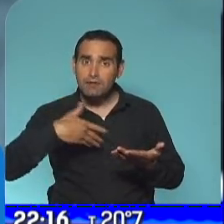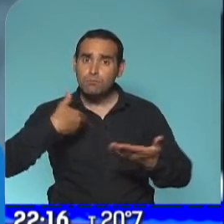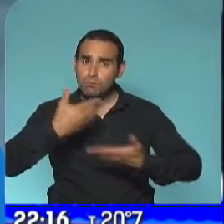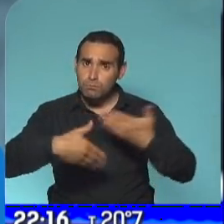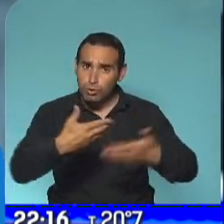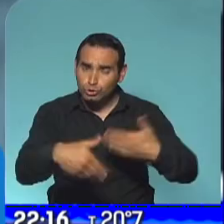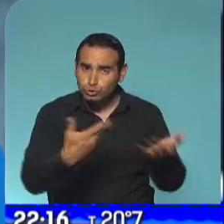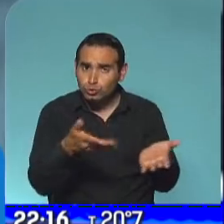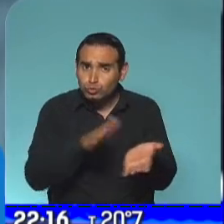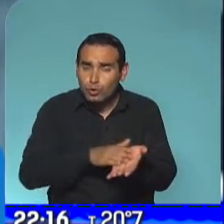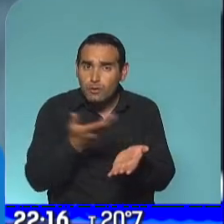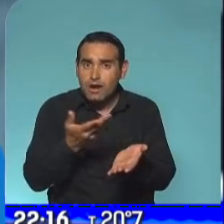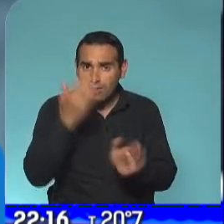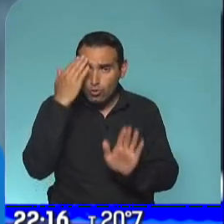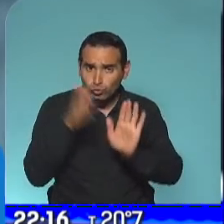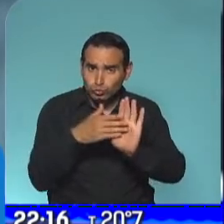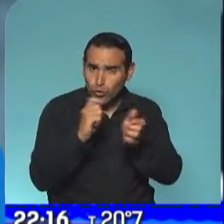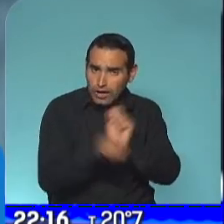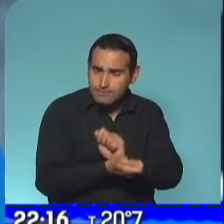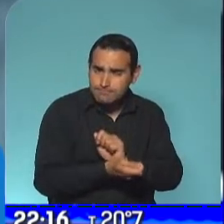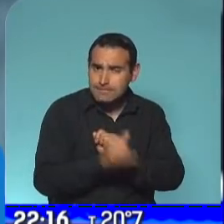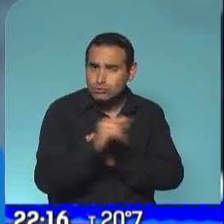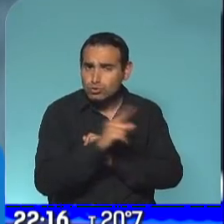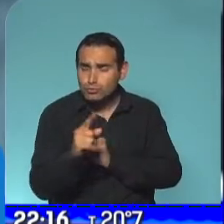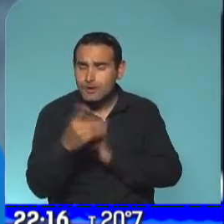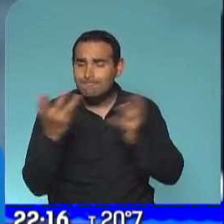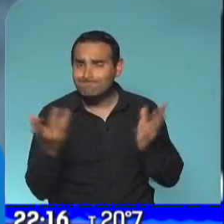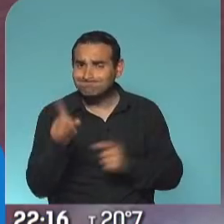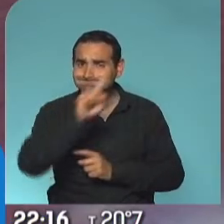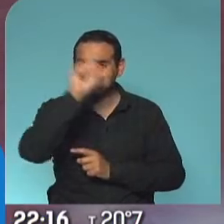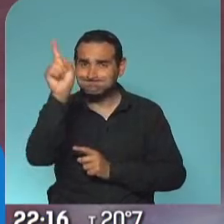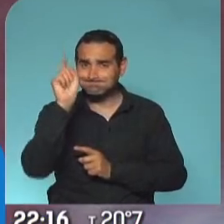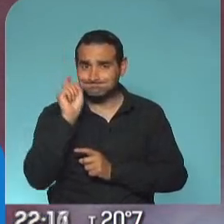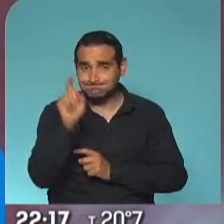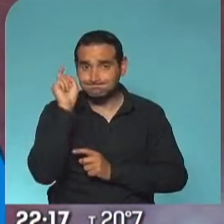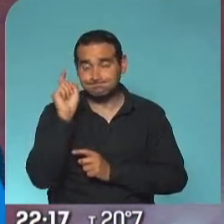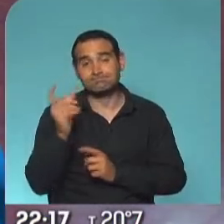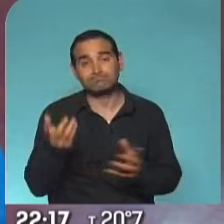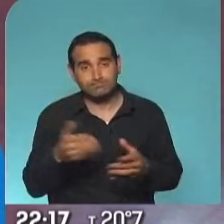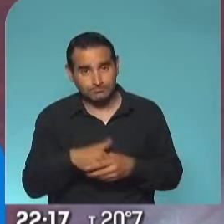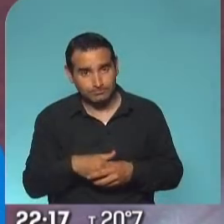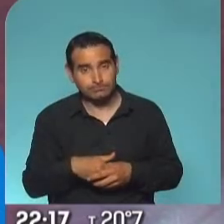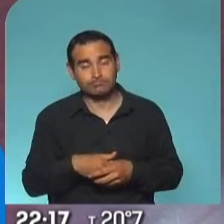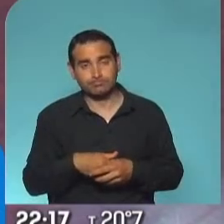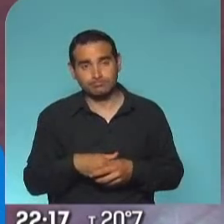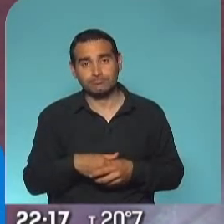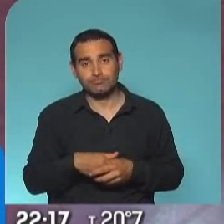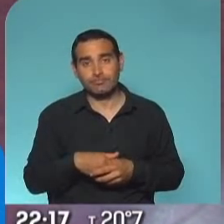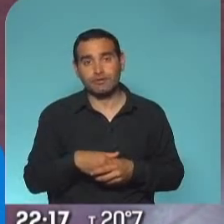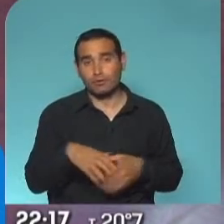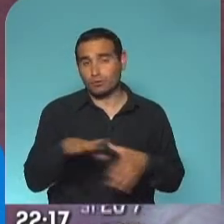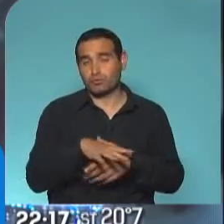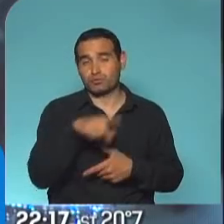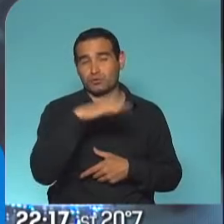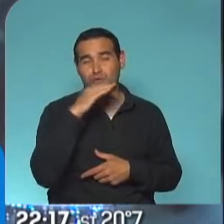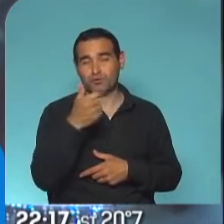sobre el tema de la reforma constitucional? Me parece que la pregunta o el interrogante sobre la respuesta de esta pregunta está dada por lo que comentaba